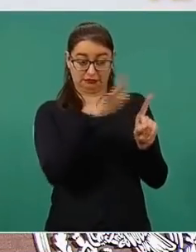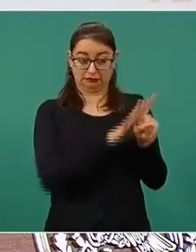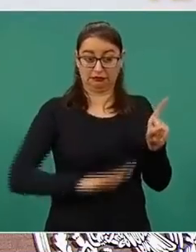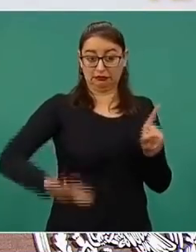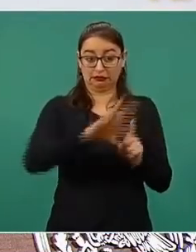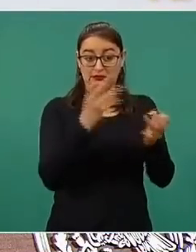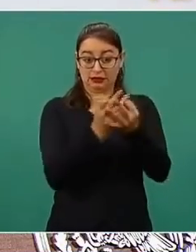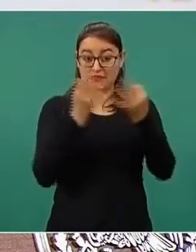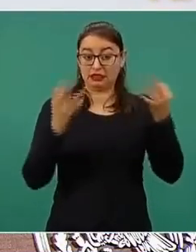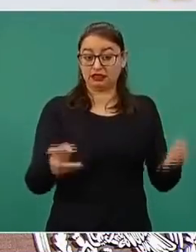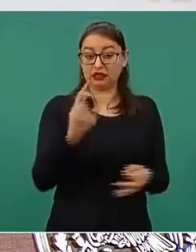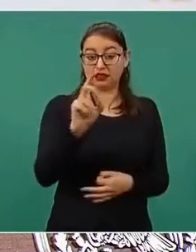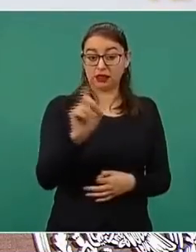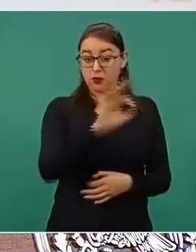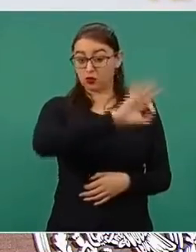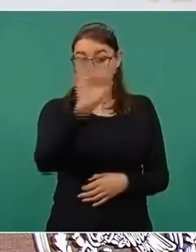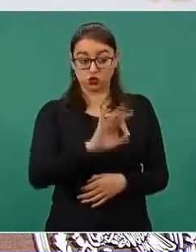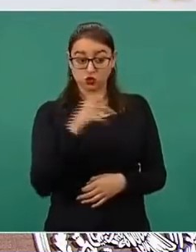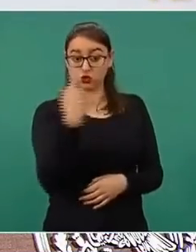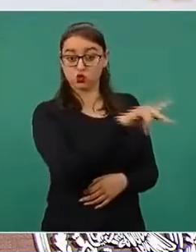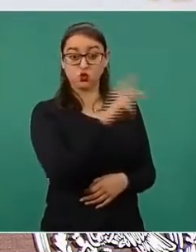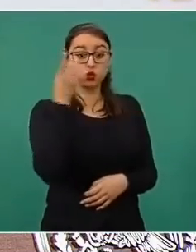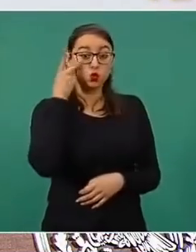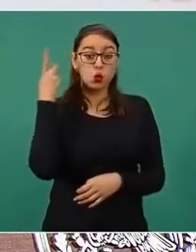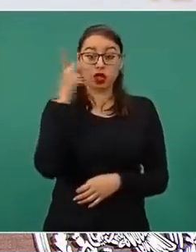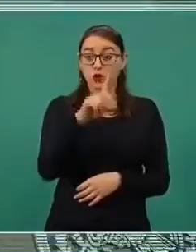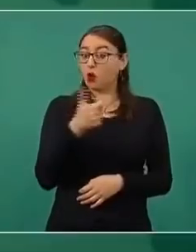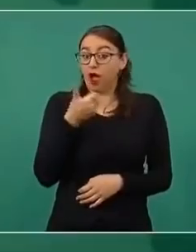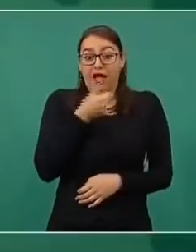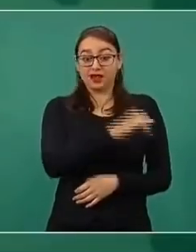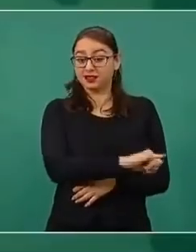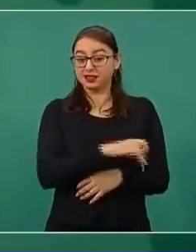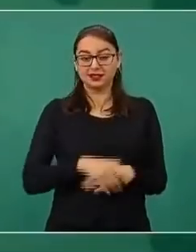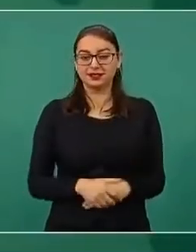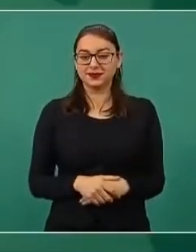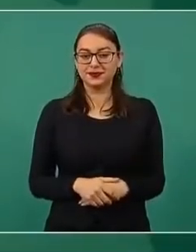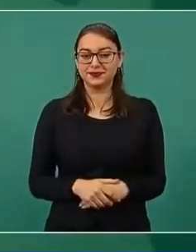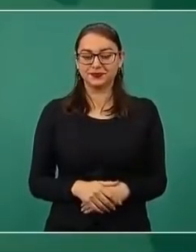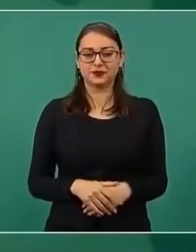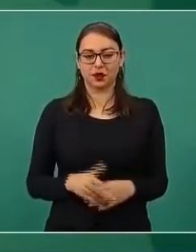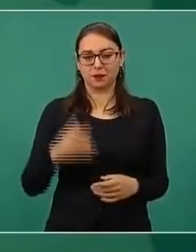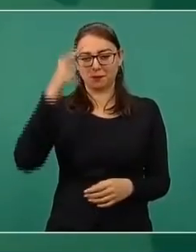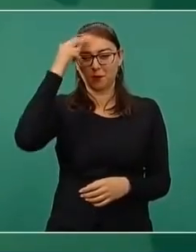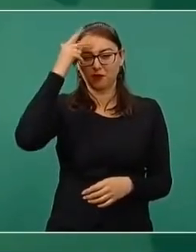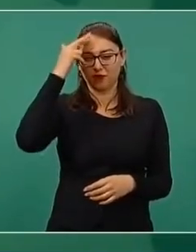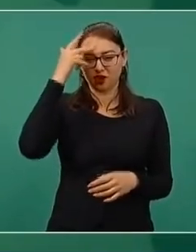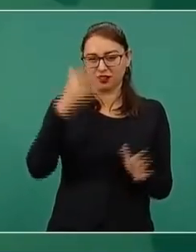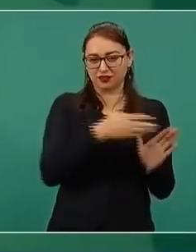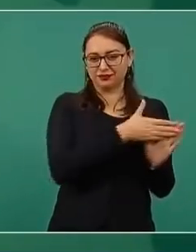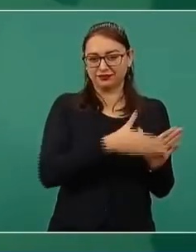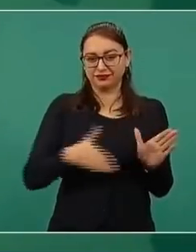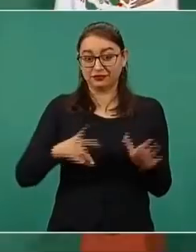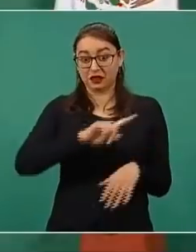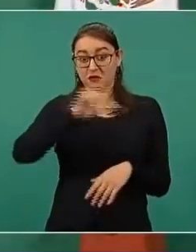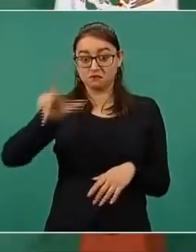Y así estaba todo. Entonces, se entrega la